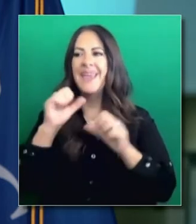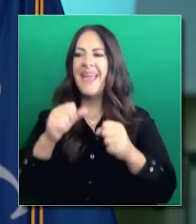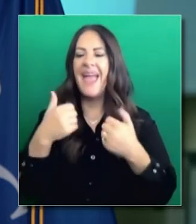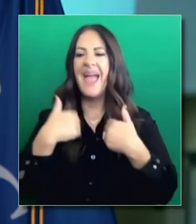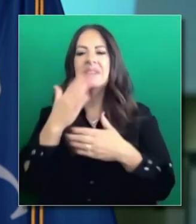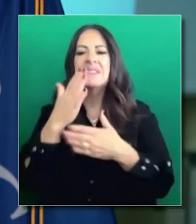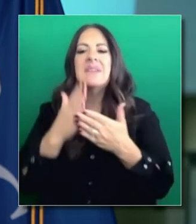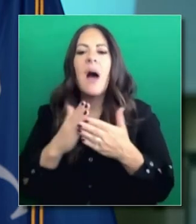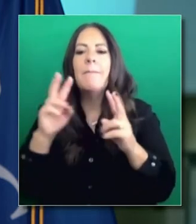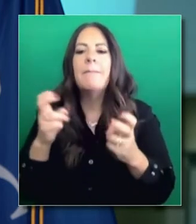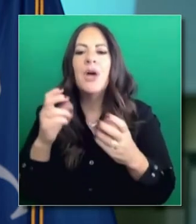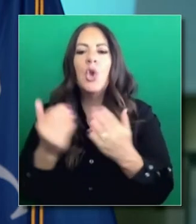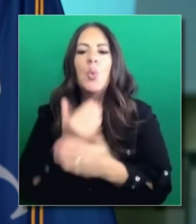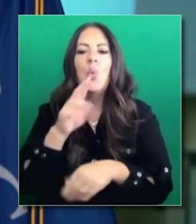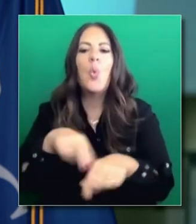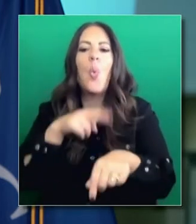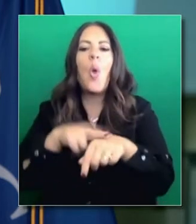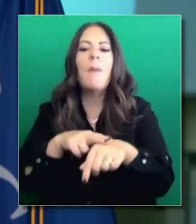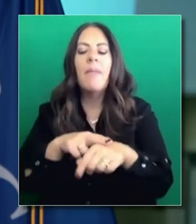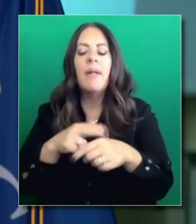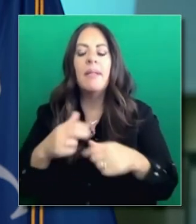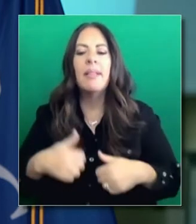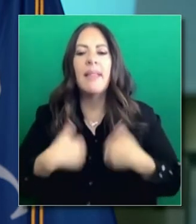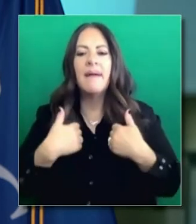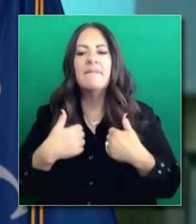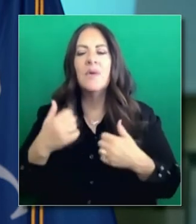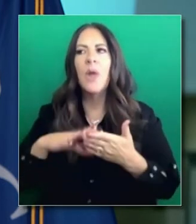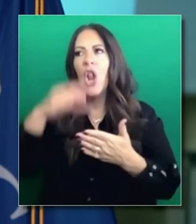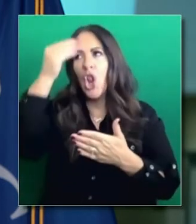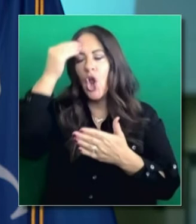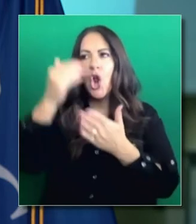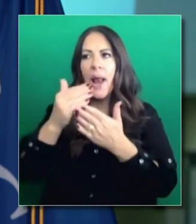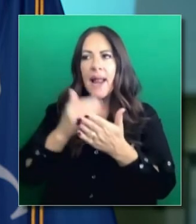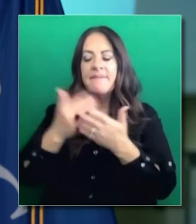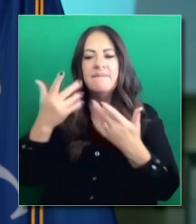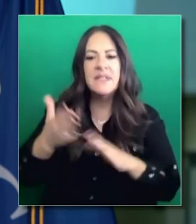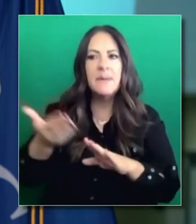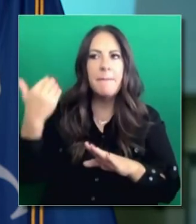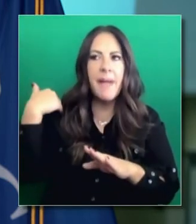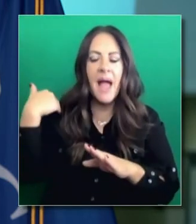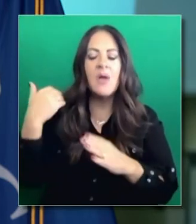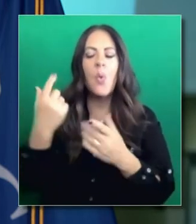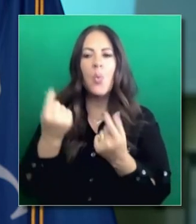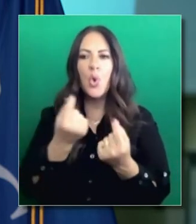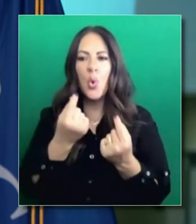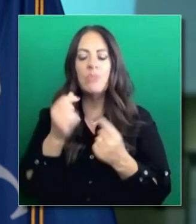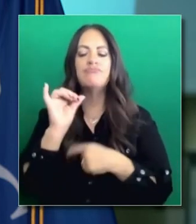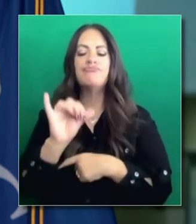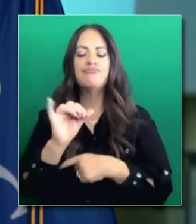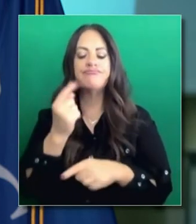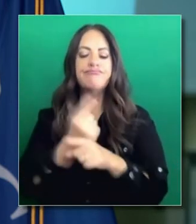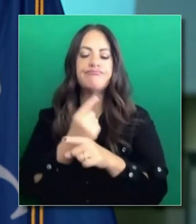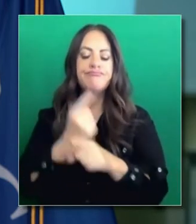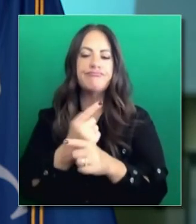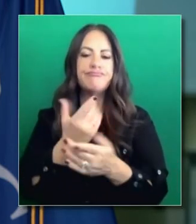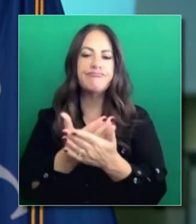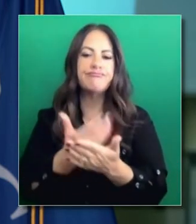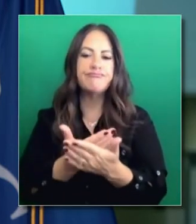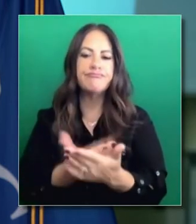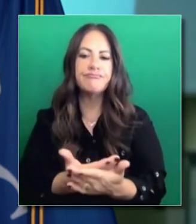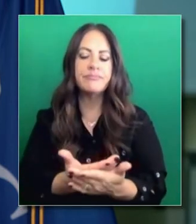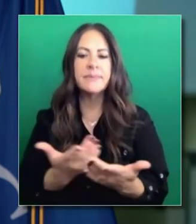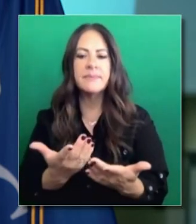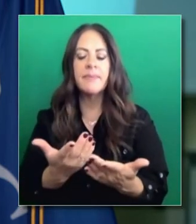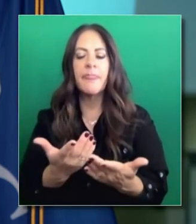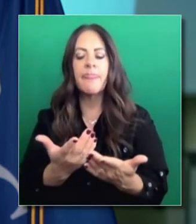cierta semblanza de la nueva normalidad. Con las lecciones aprendidas, nuestra capacidad de reponernos que tenemos cada